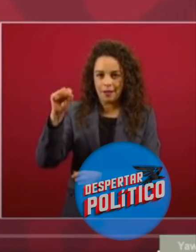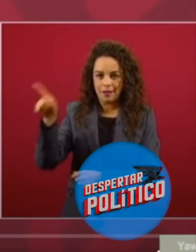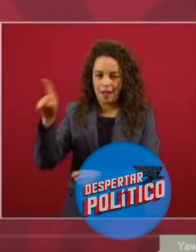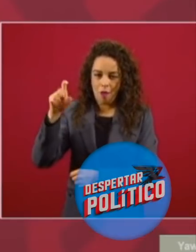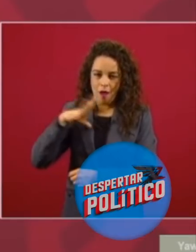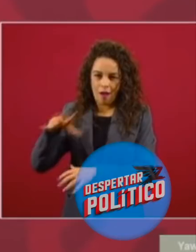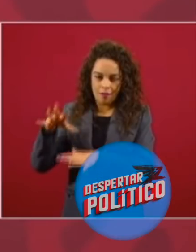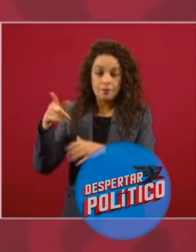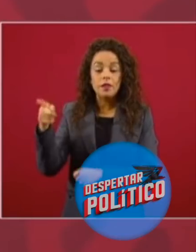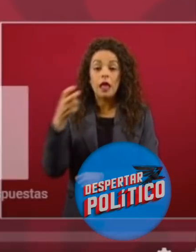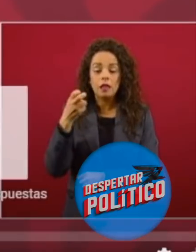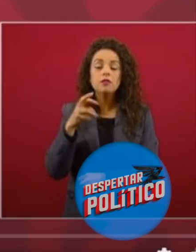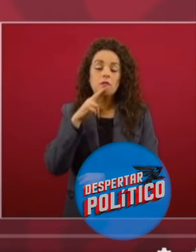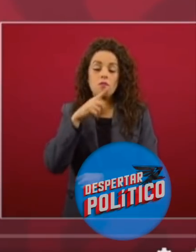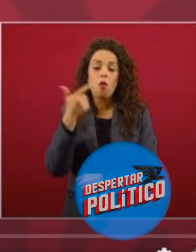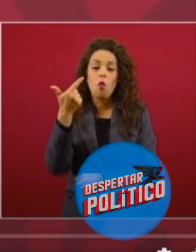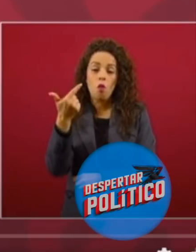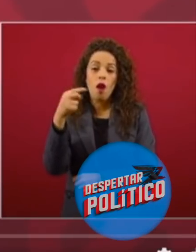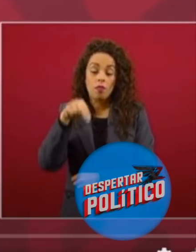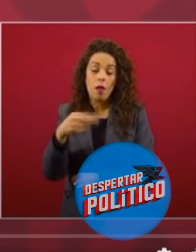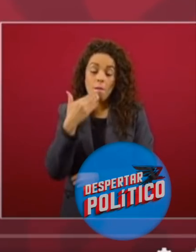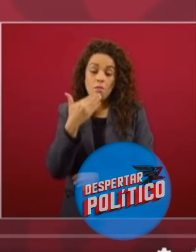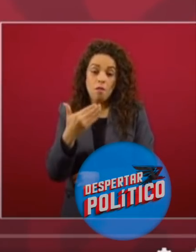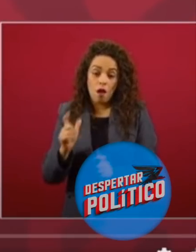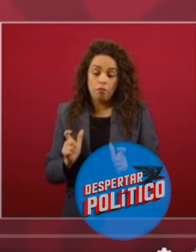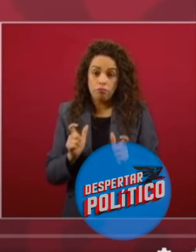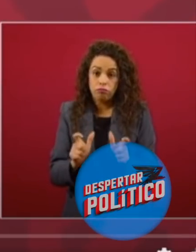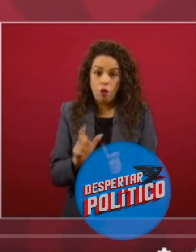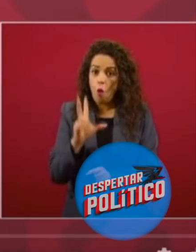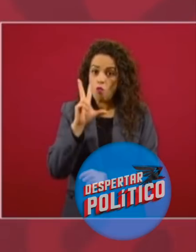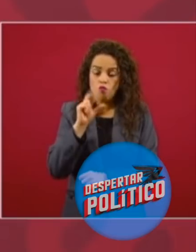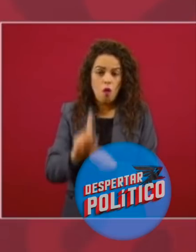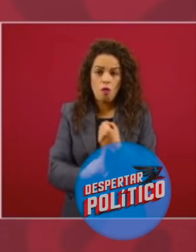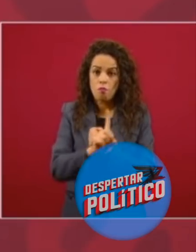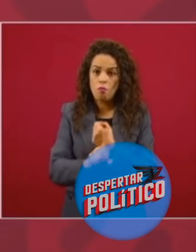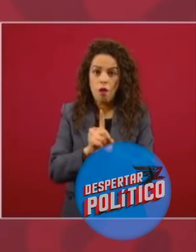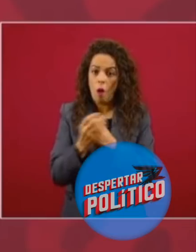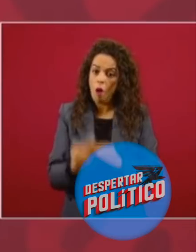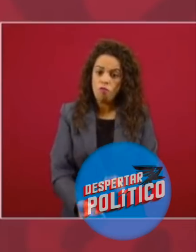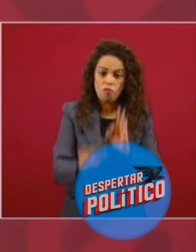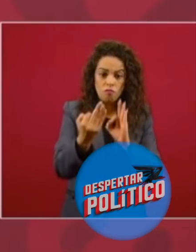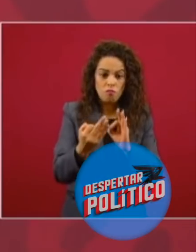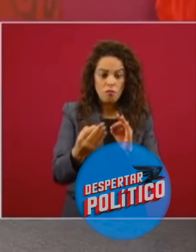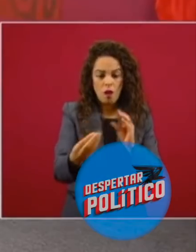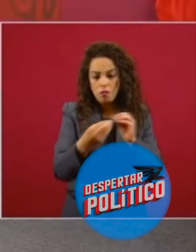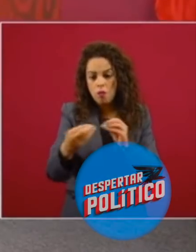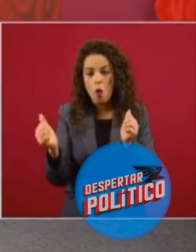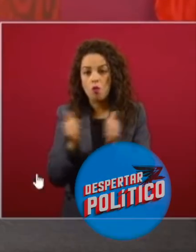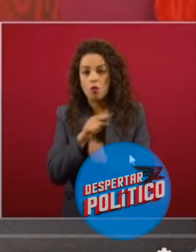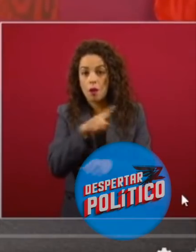confrontar a los manifestantes. Entonces eso fue lo